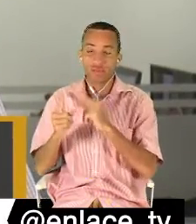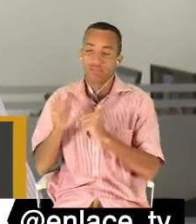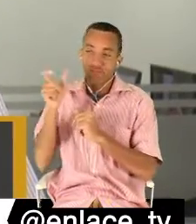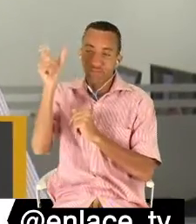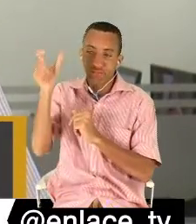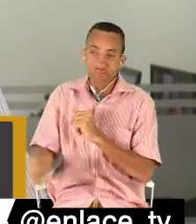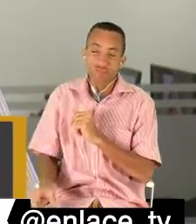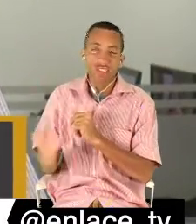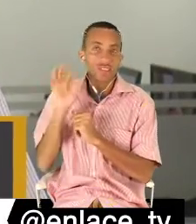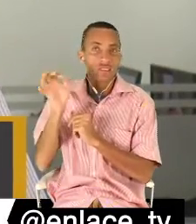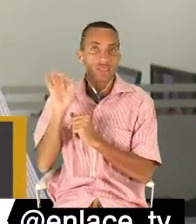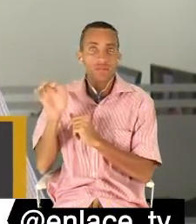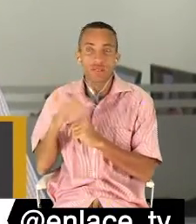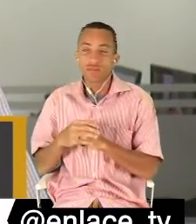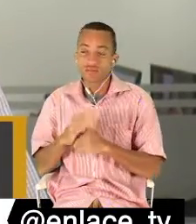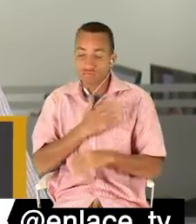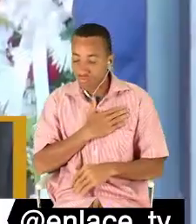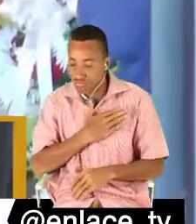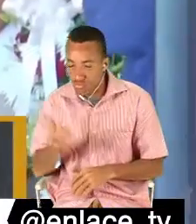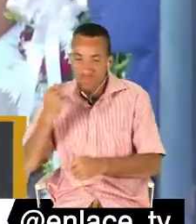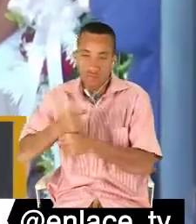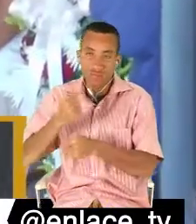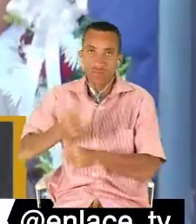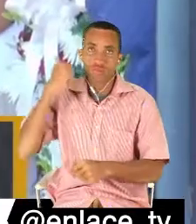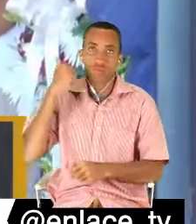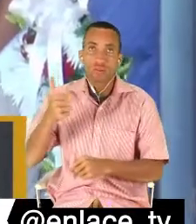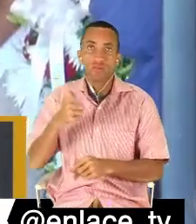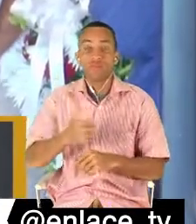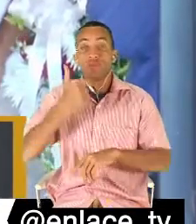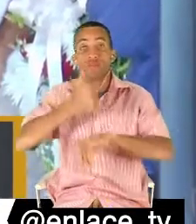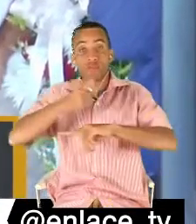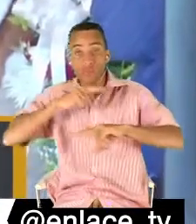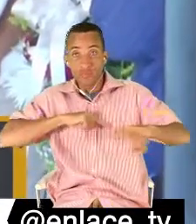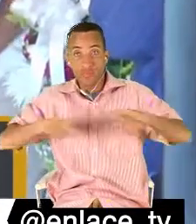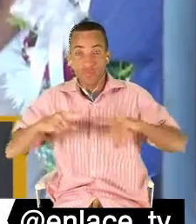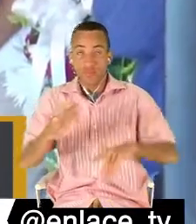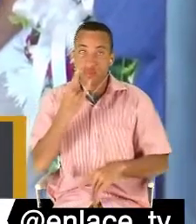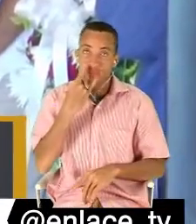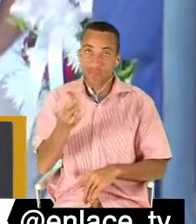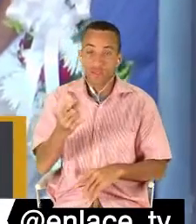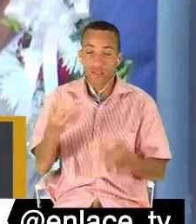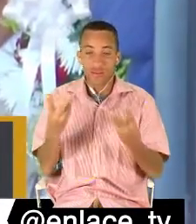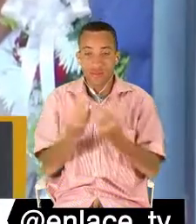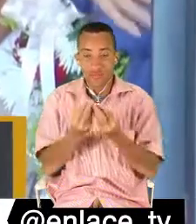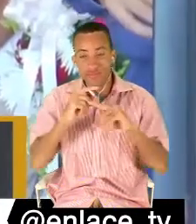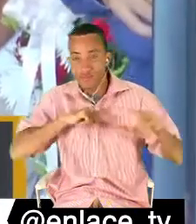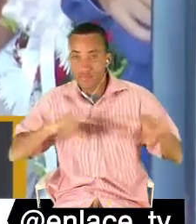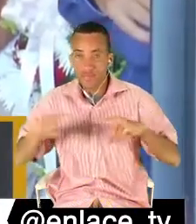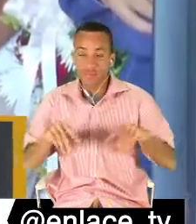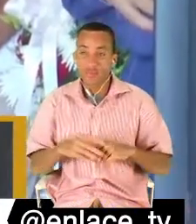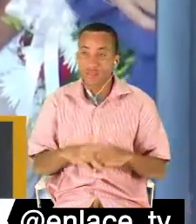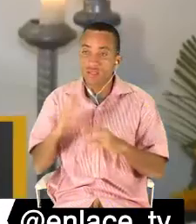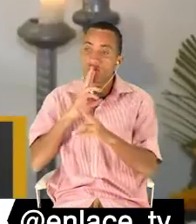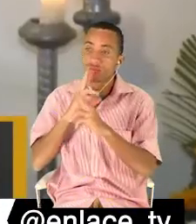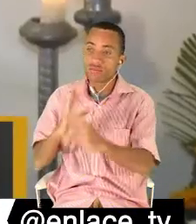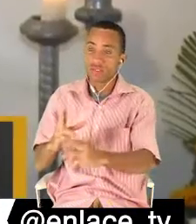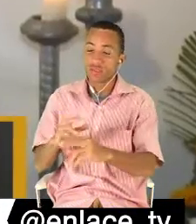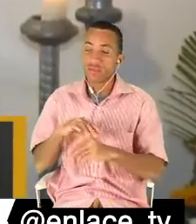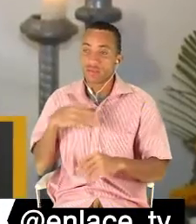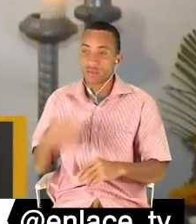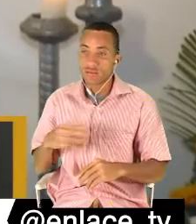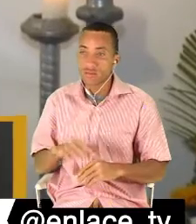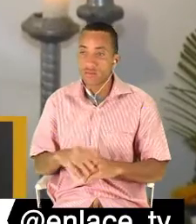estaba presta a hacer muy bien su trabajo. El rector del colegio aseguró que el interés de las directivas es que los resultados de la investigación del